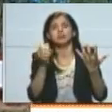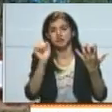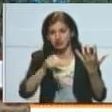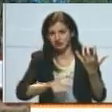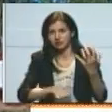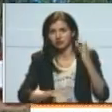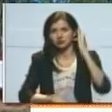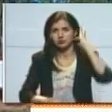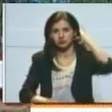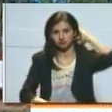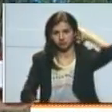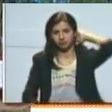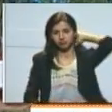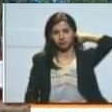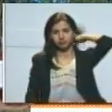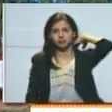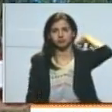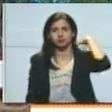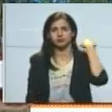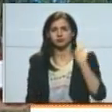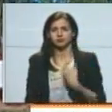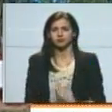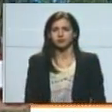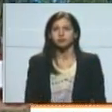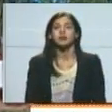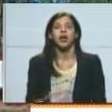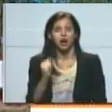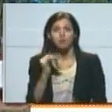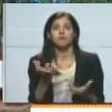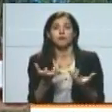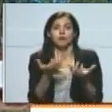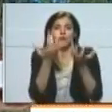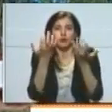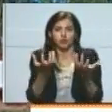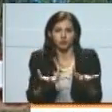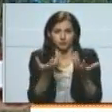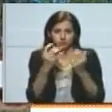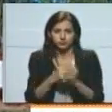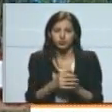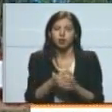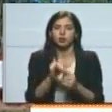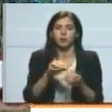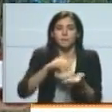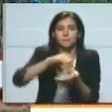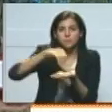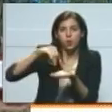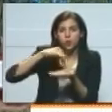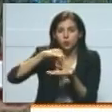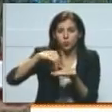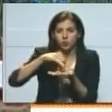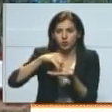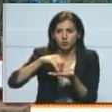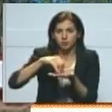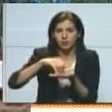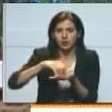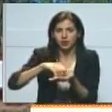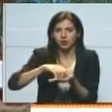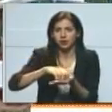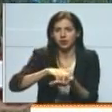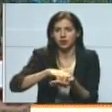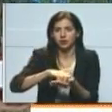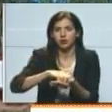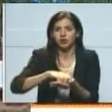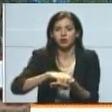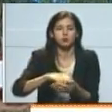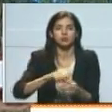Y genera fuego. Hay pólvoras que son para golpes y hay pólvoras que son más